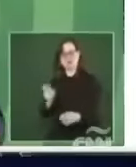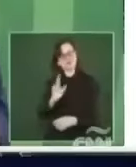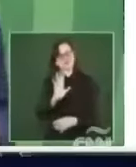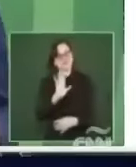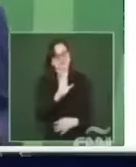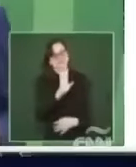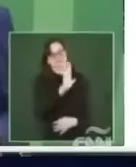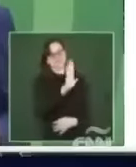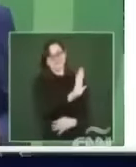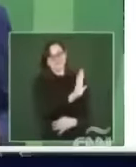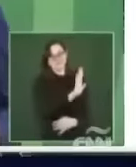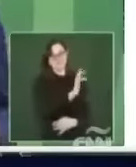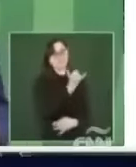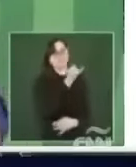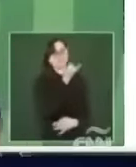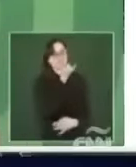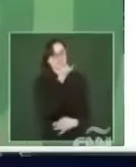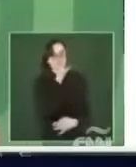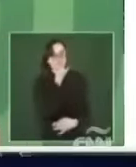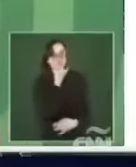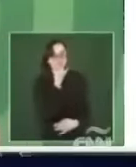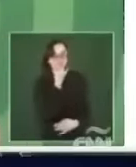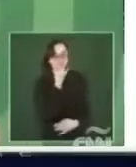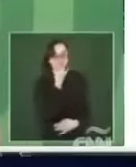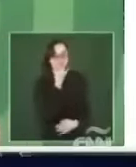Nosotros no vamos a permitir